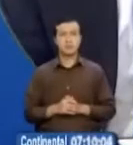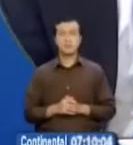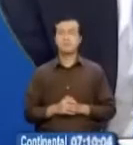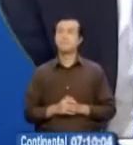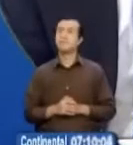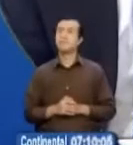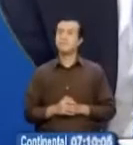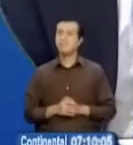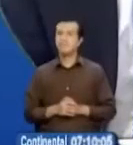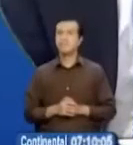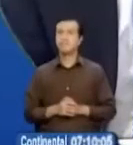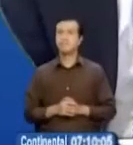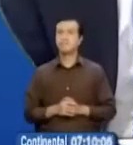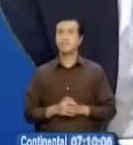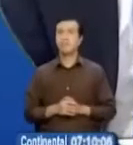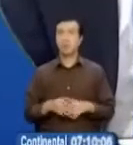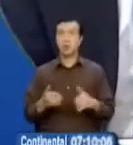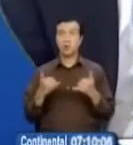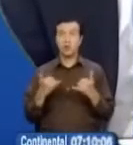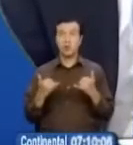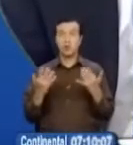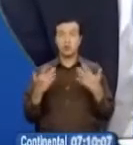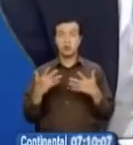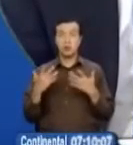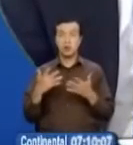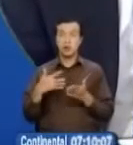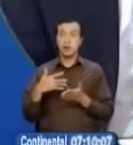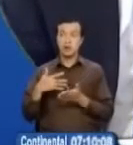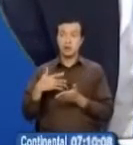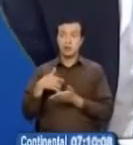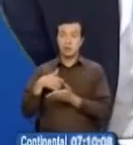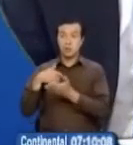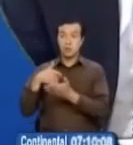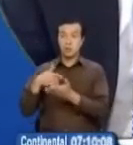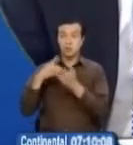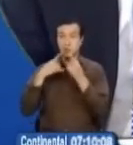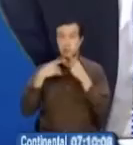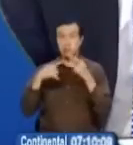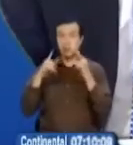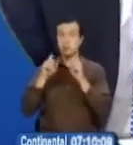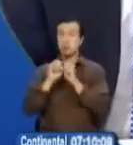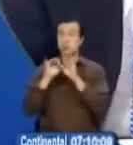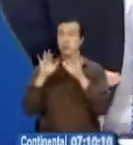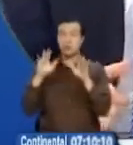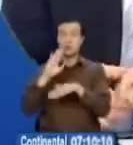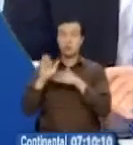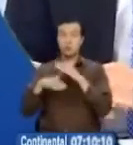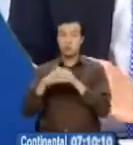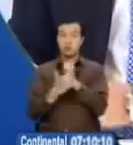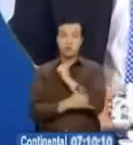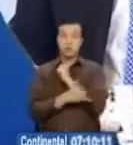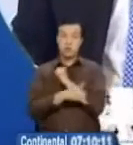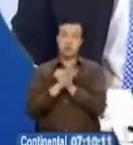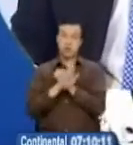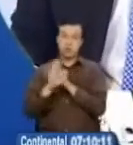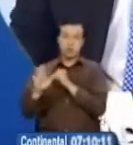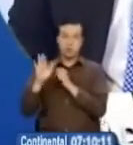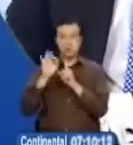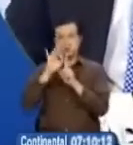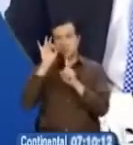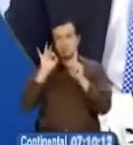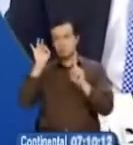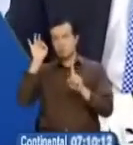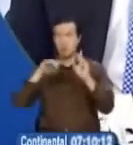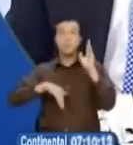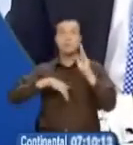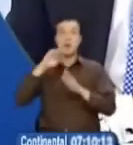Bueno, el día de hoy, luego de la gala, se conocerá el ranking general de todos los países, que es un algoritmo entre los